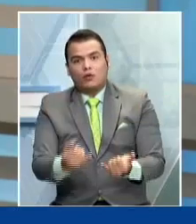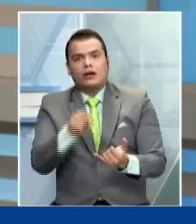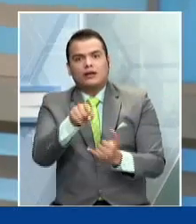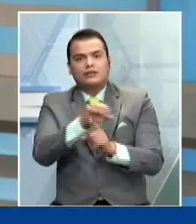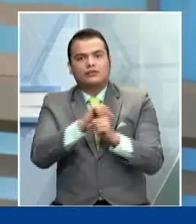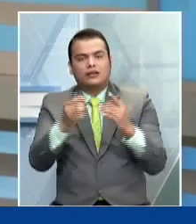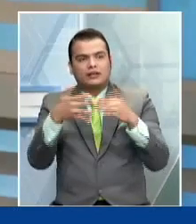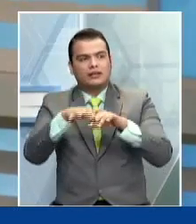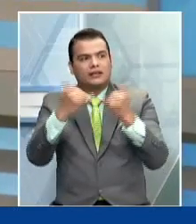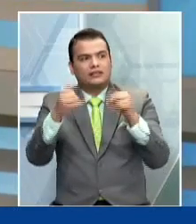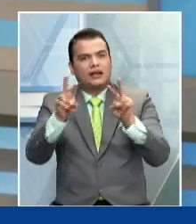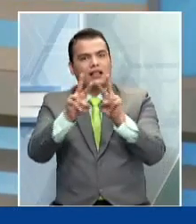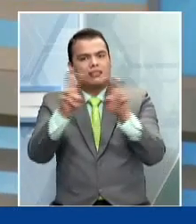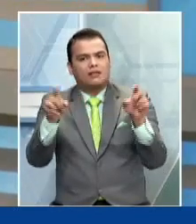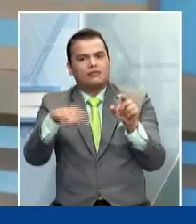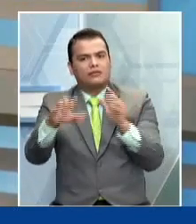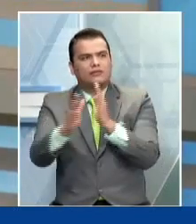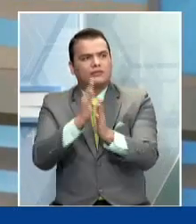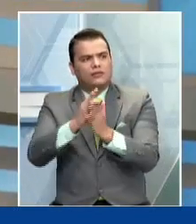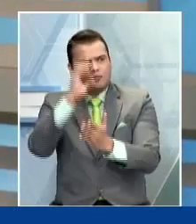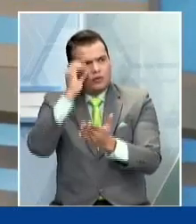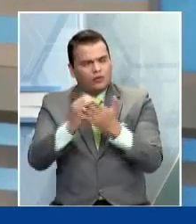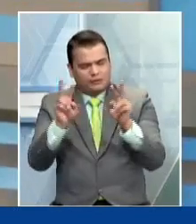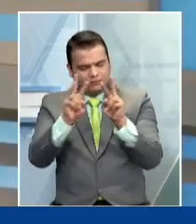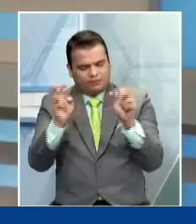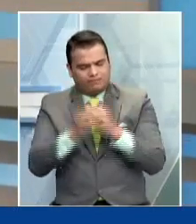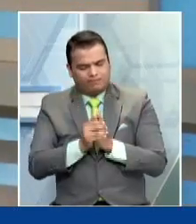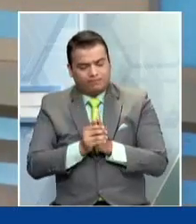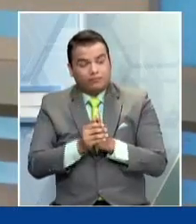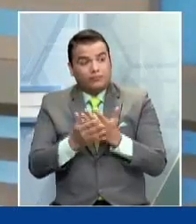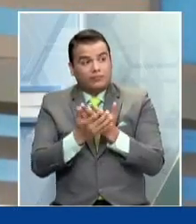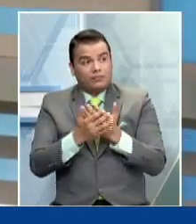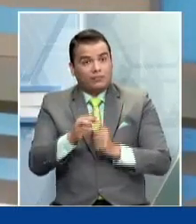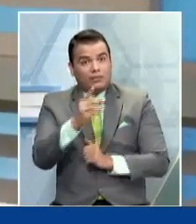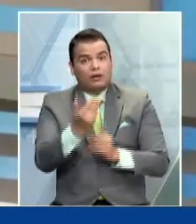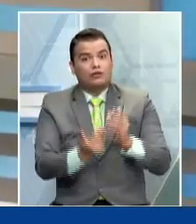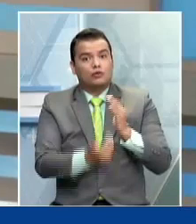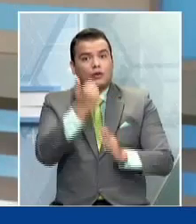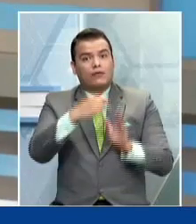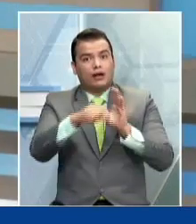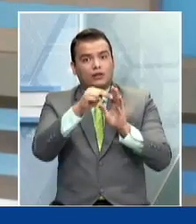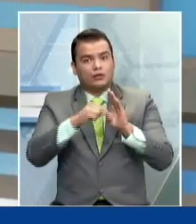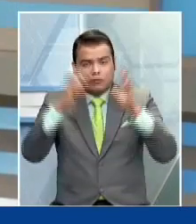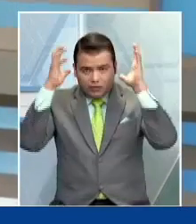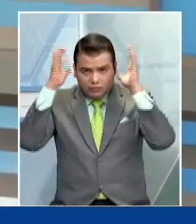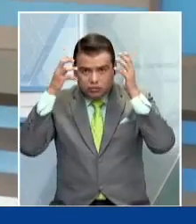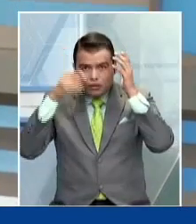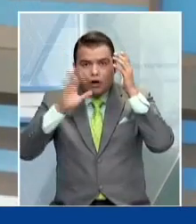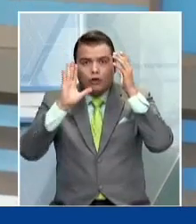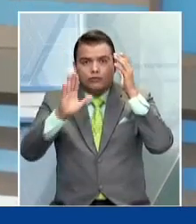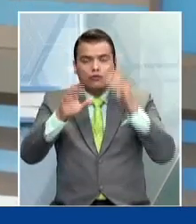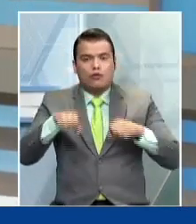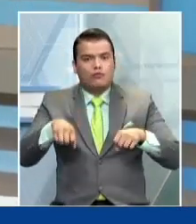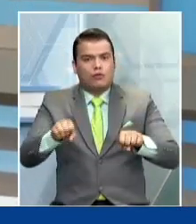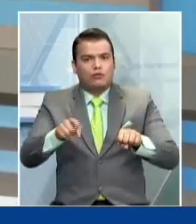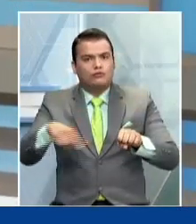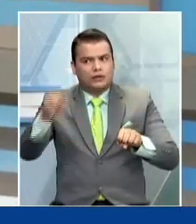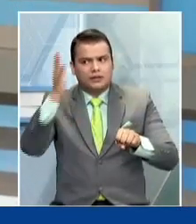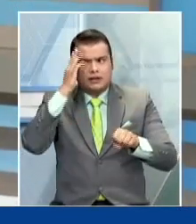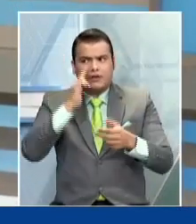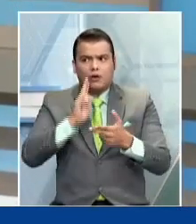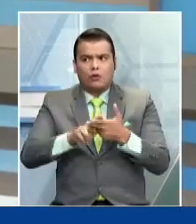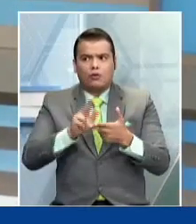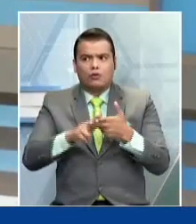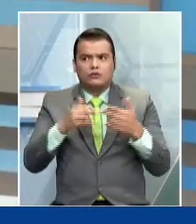este momento nuestras redes sociales están disponibles para que nos diga si usted conoce las nuevas medidas de uso correcto del casco al momento